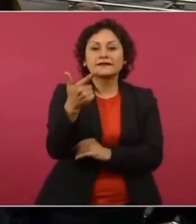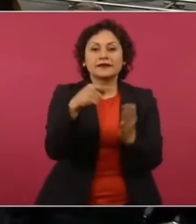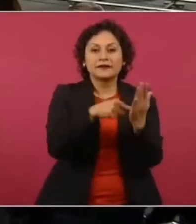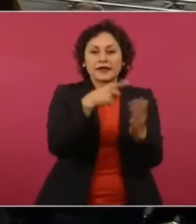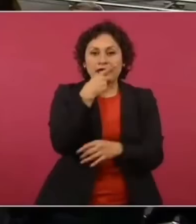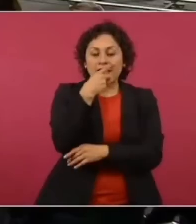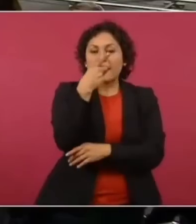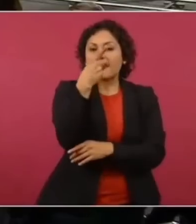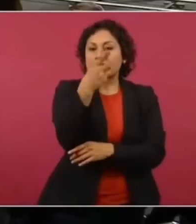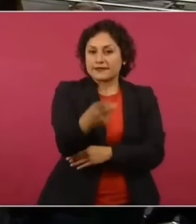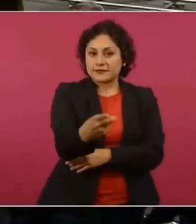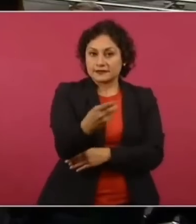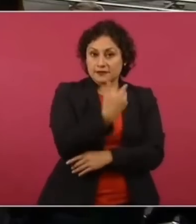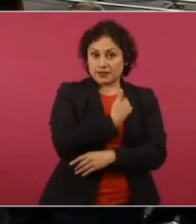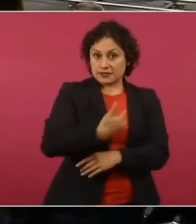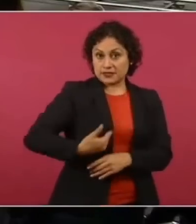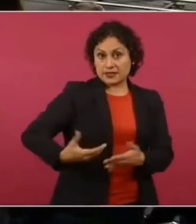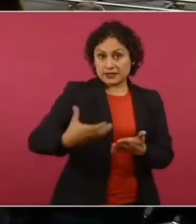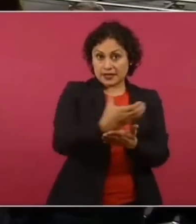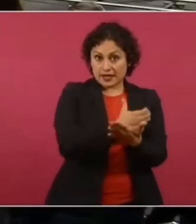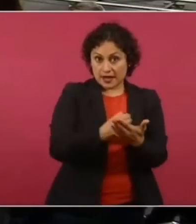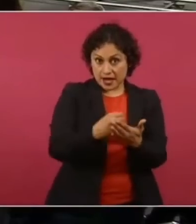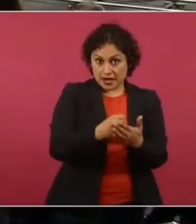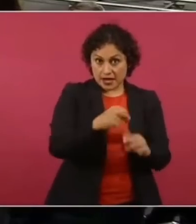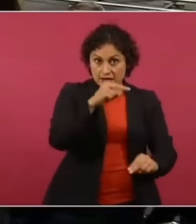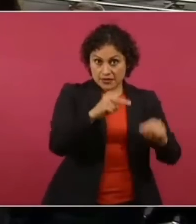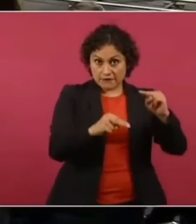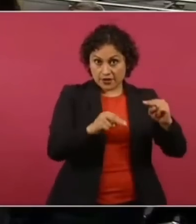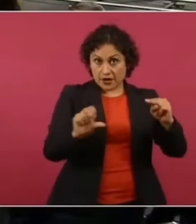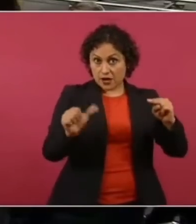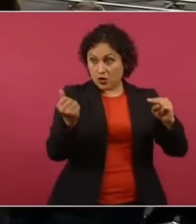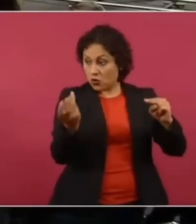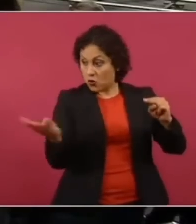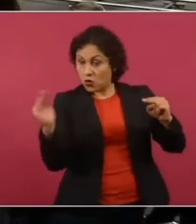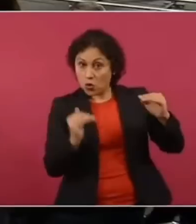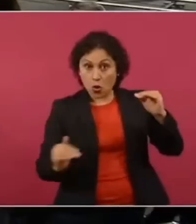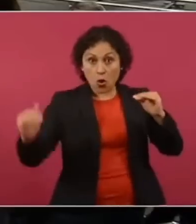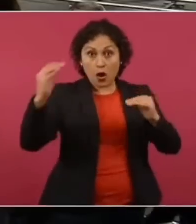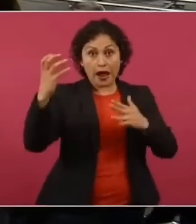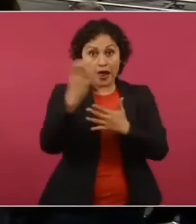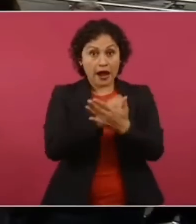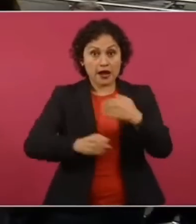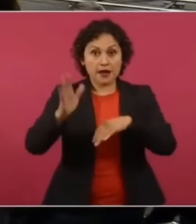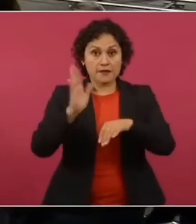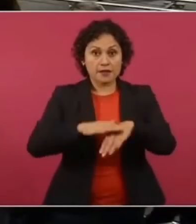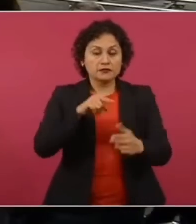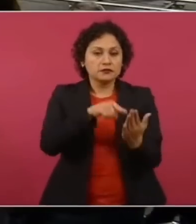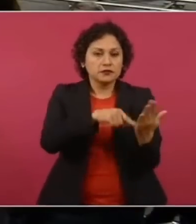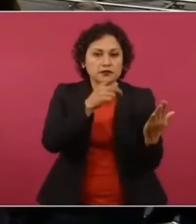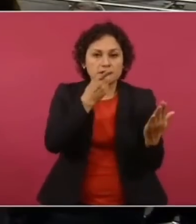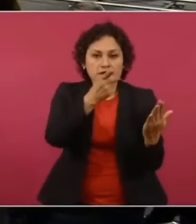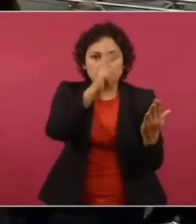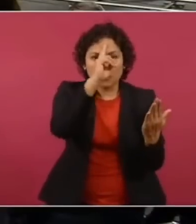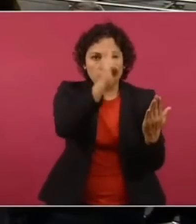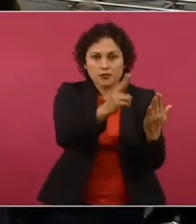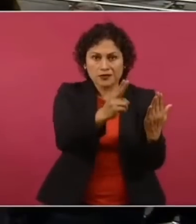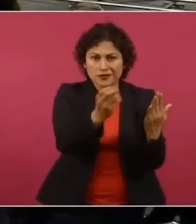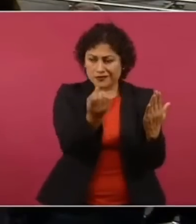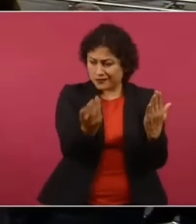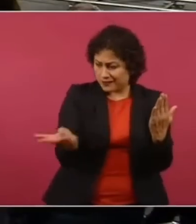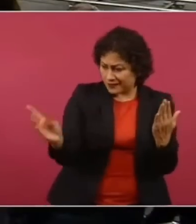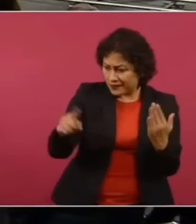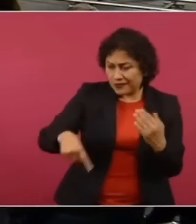que lo que gana el presidente, y todos estos ministros ganan 5 veces